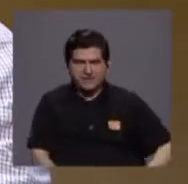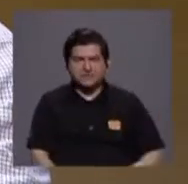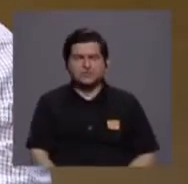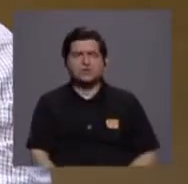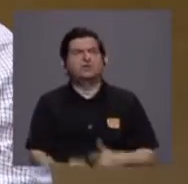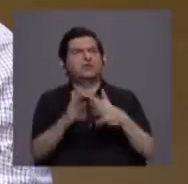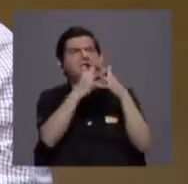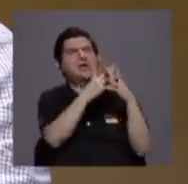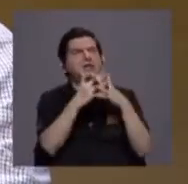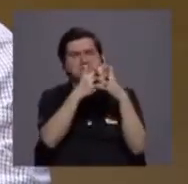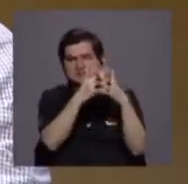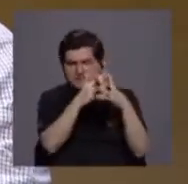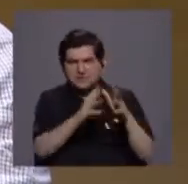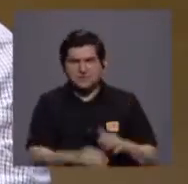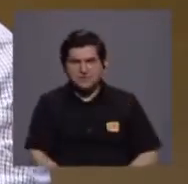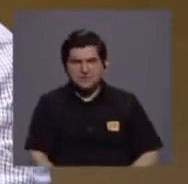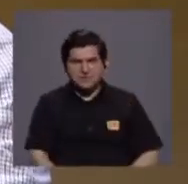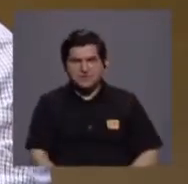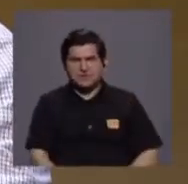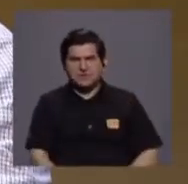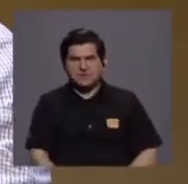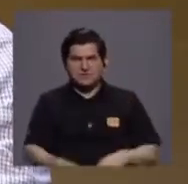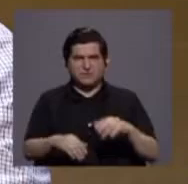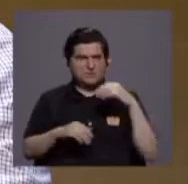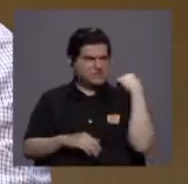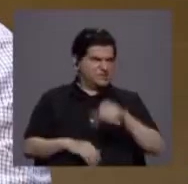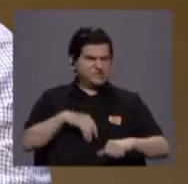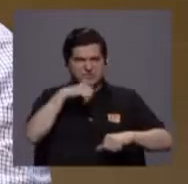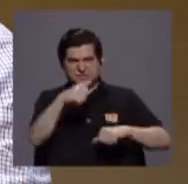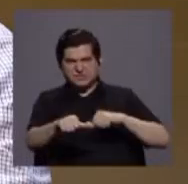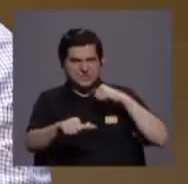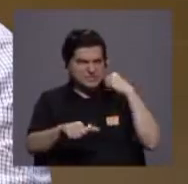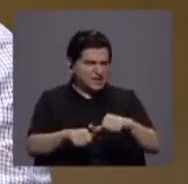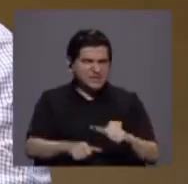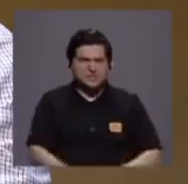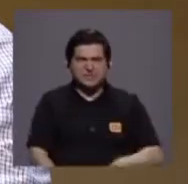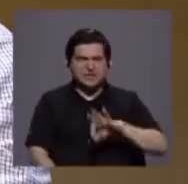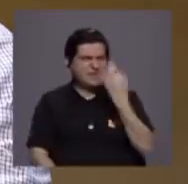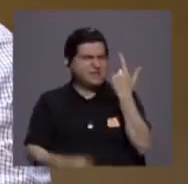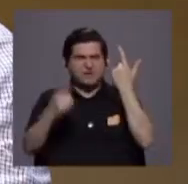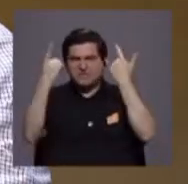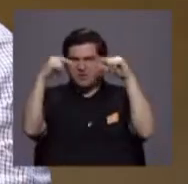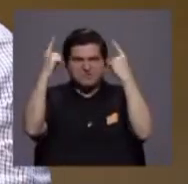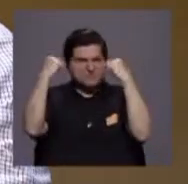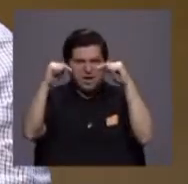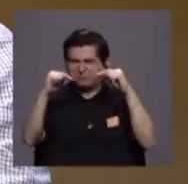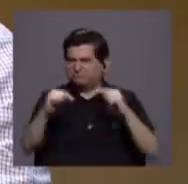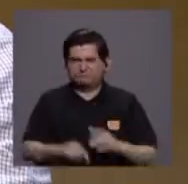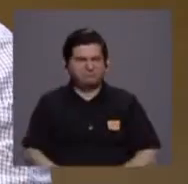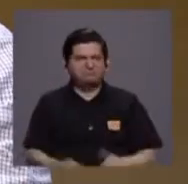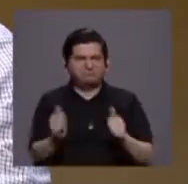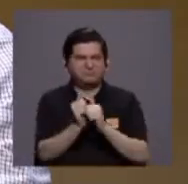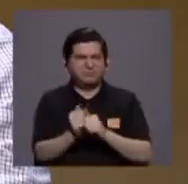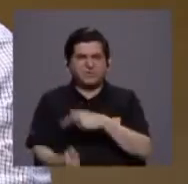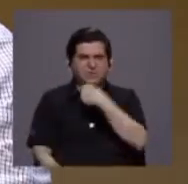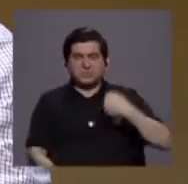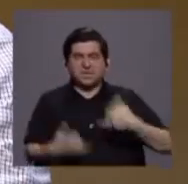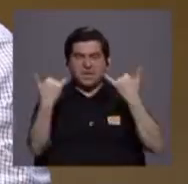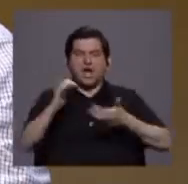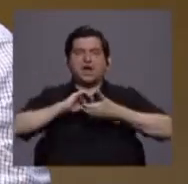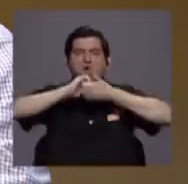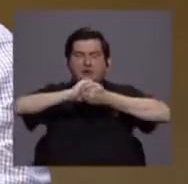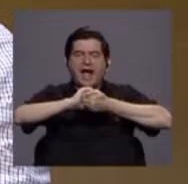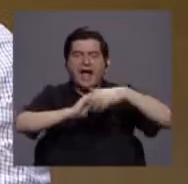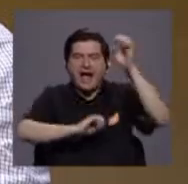que Estados Unidos, en lugar de pelearse de una manera nada exitosa ni productiva con China, busque alianzas con